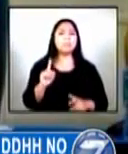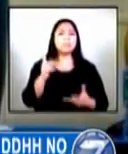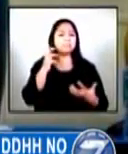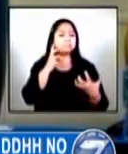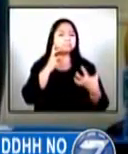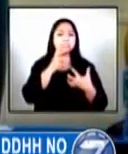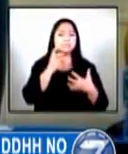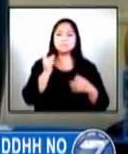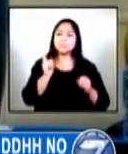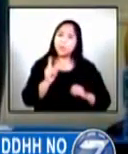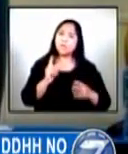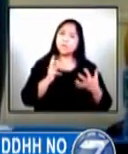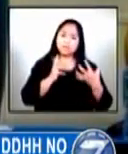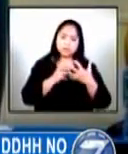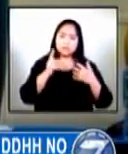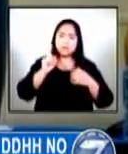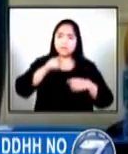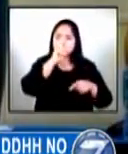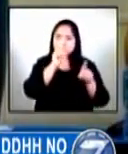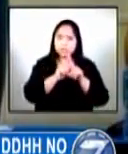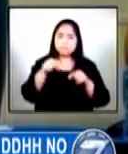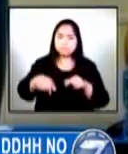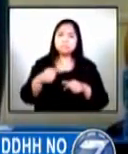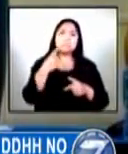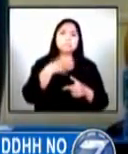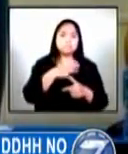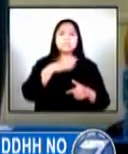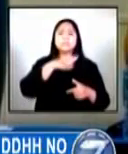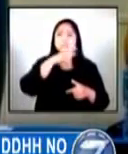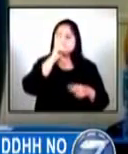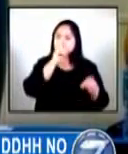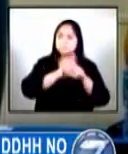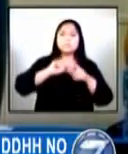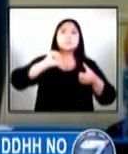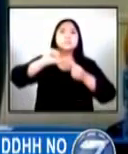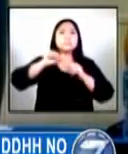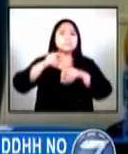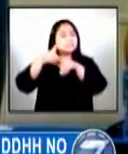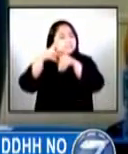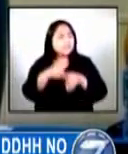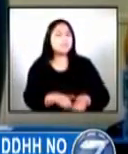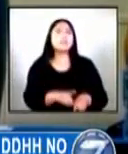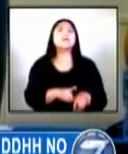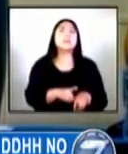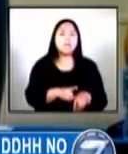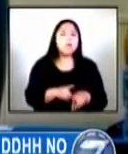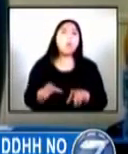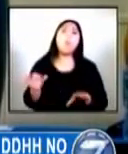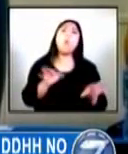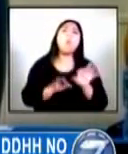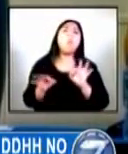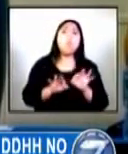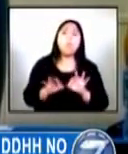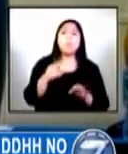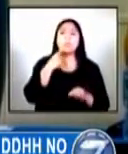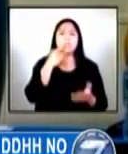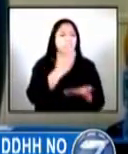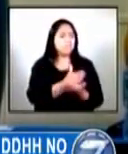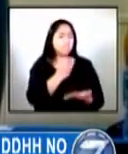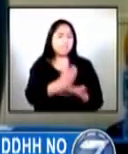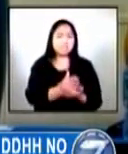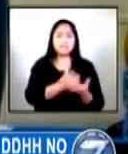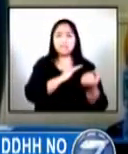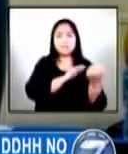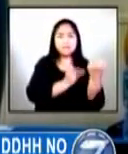de inclusión que requiere la existencia de un acceso discriminatorio o un ejercicio abusivo del poder